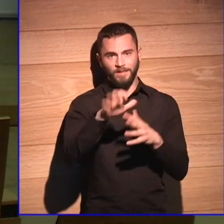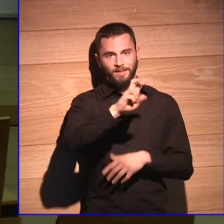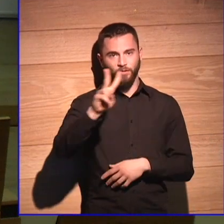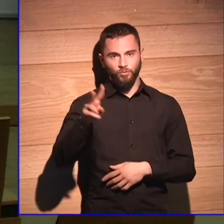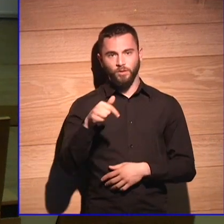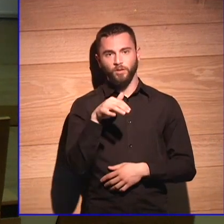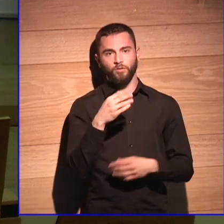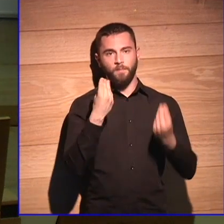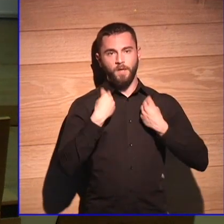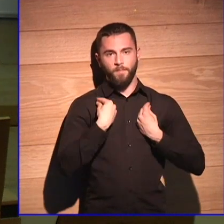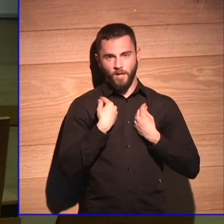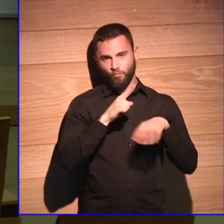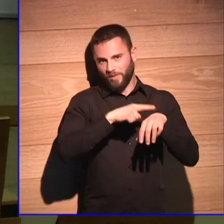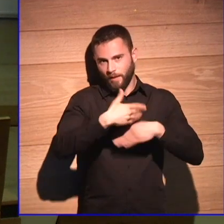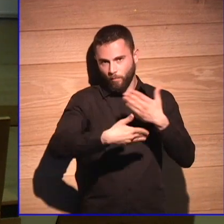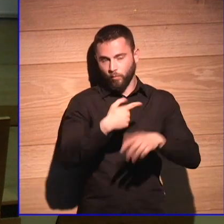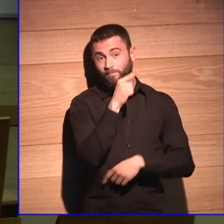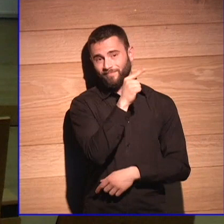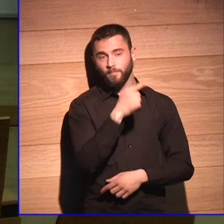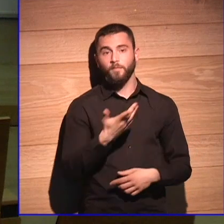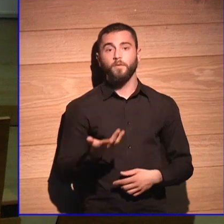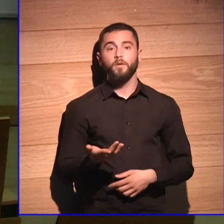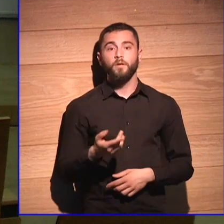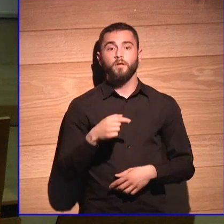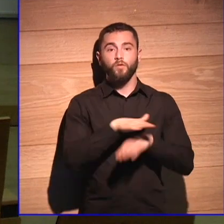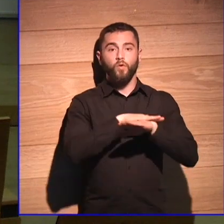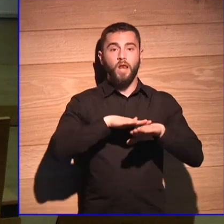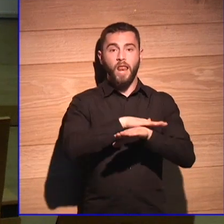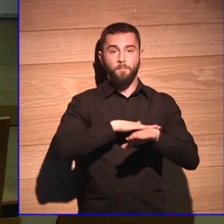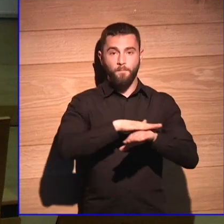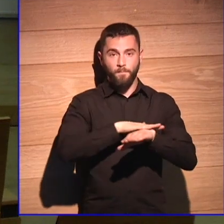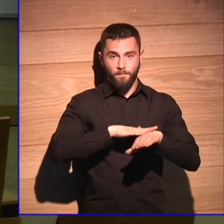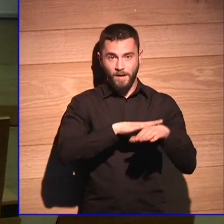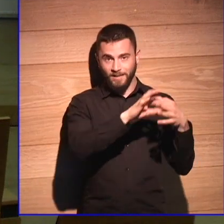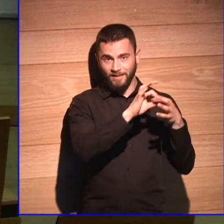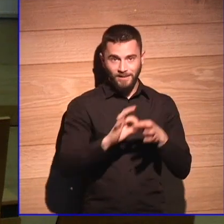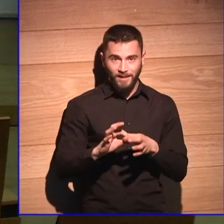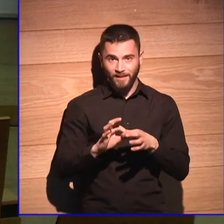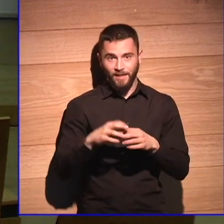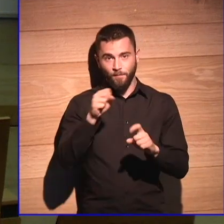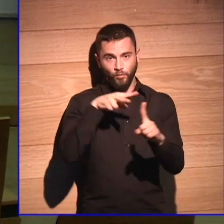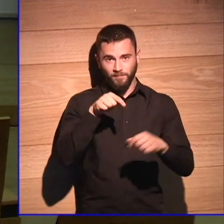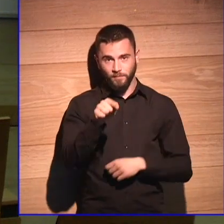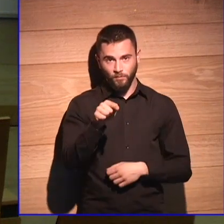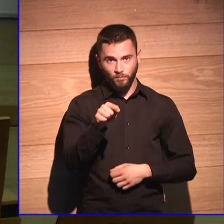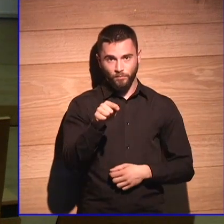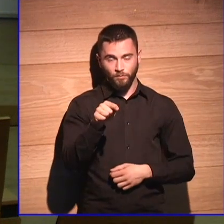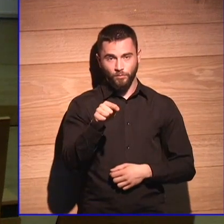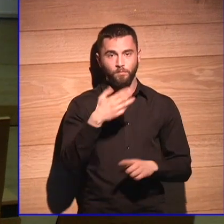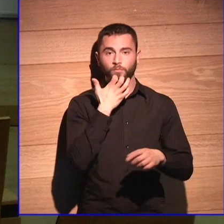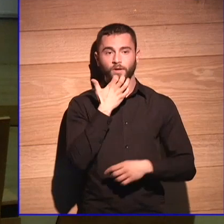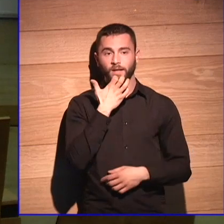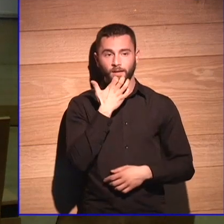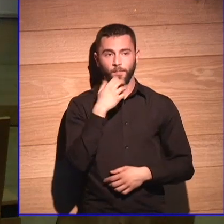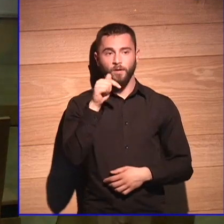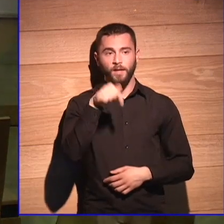tiempo. Sí. O sea, tomando como base esta premisa desde su perspectiva, por ejemplo, aquí hubo